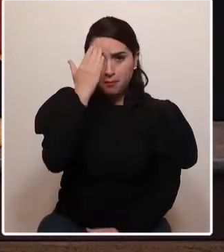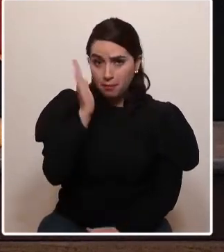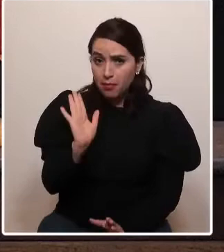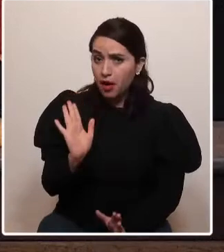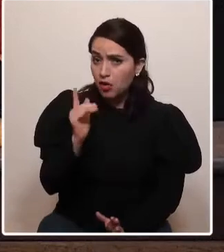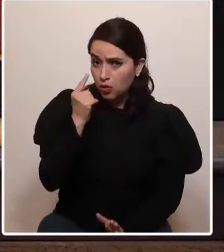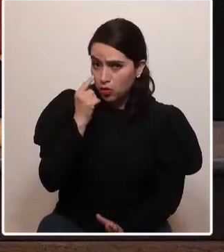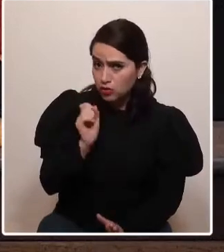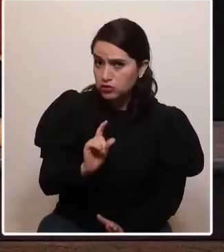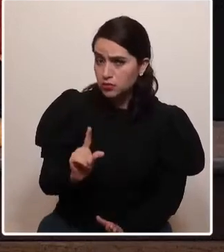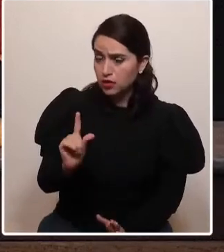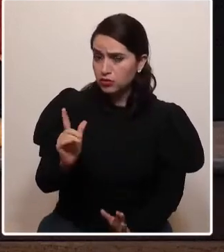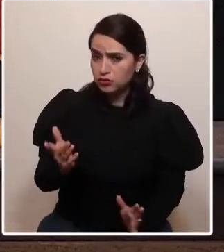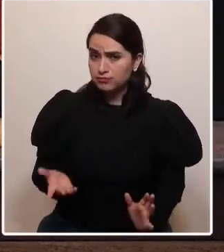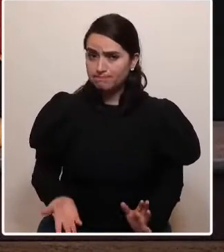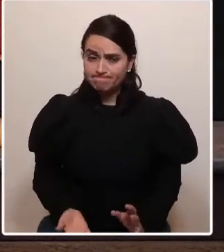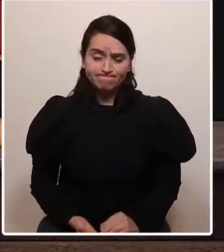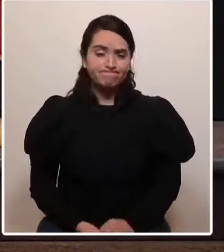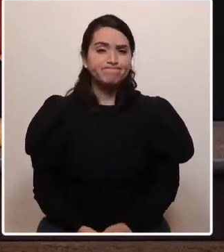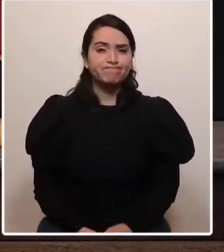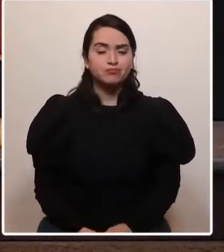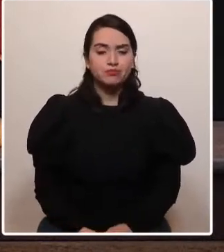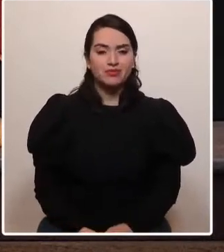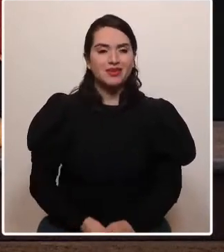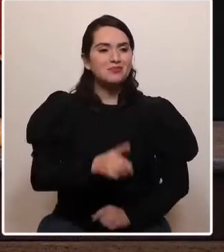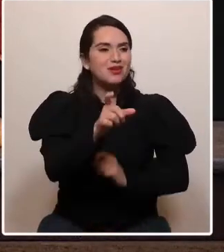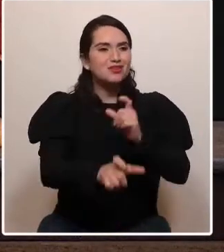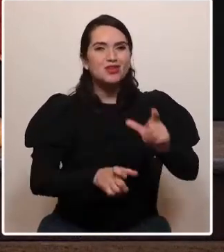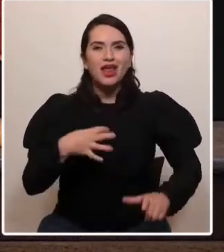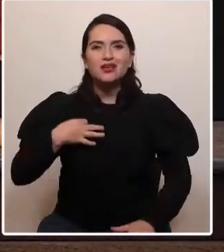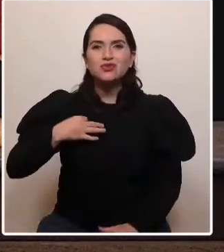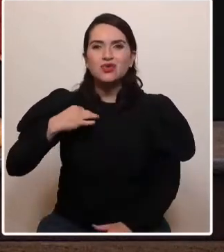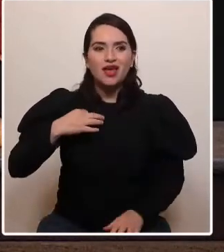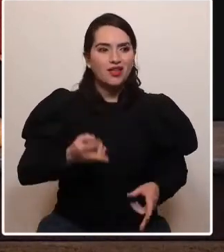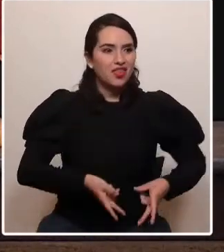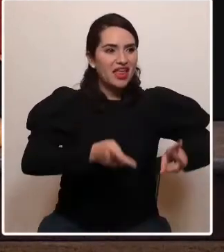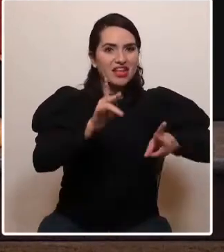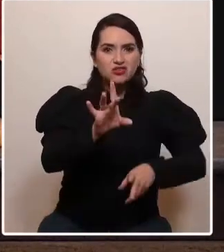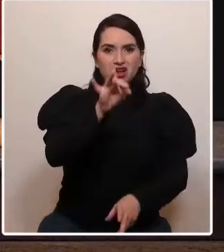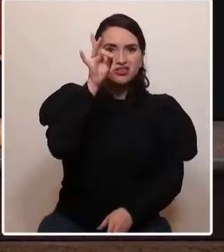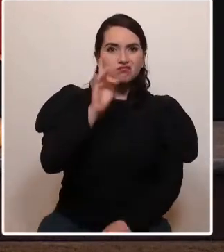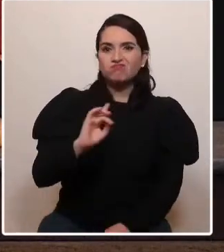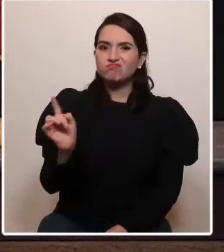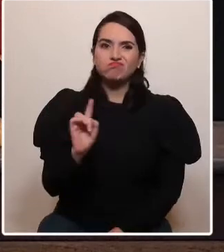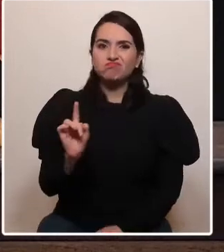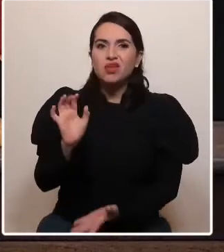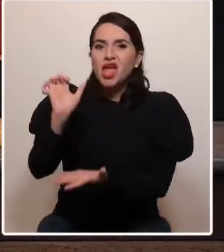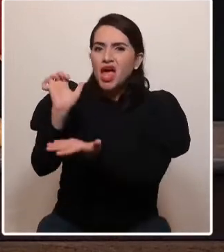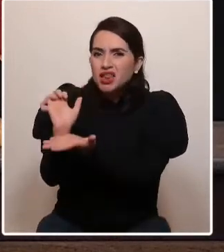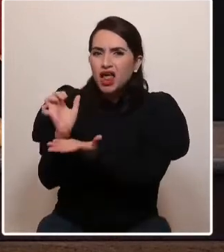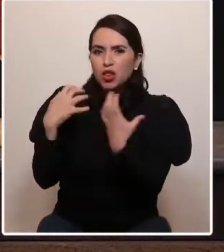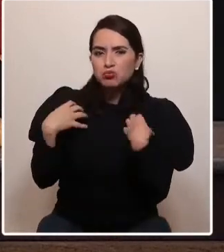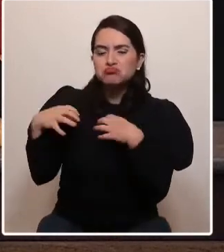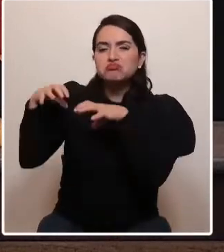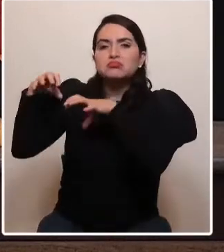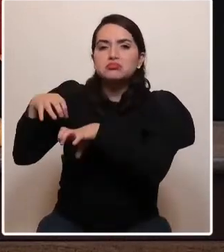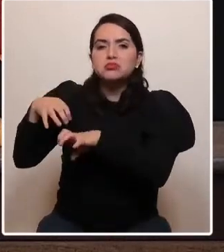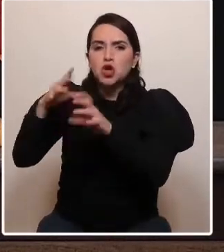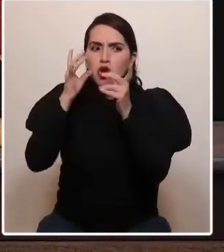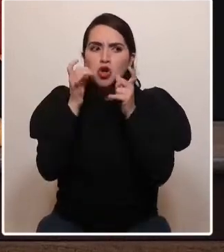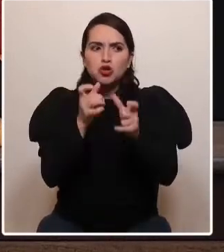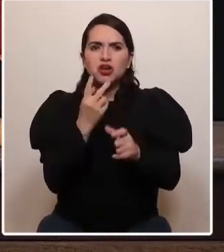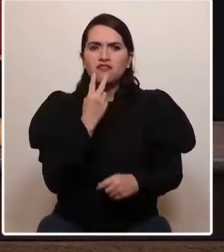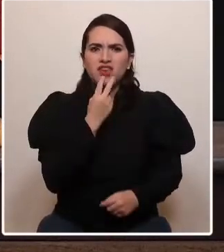Es decir, nuevamente le quitamos derechos a los ciudadanos y le damos potestad exclusiva al Estado para dirigir y controlar la vida